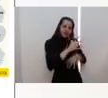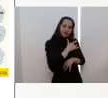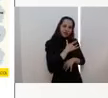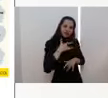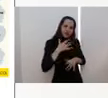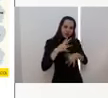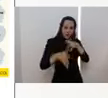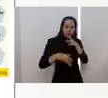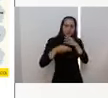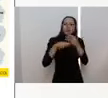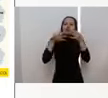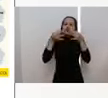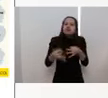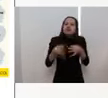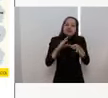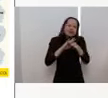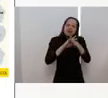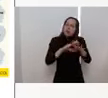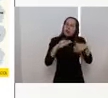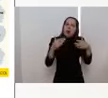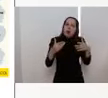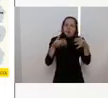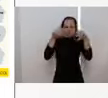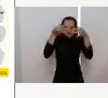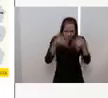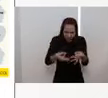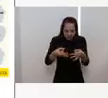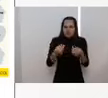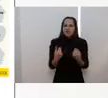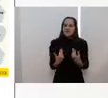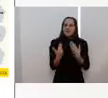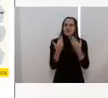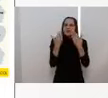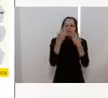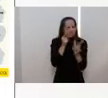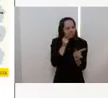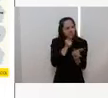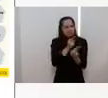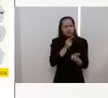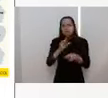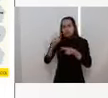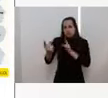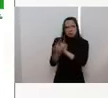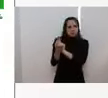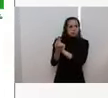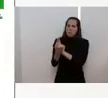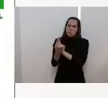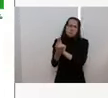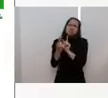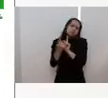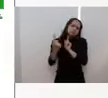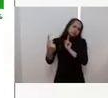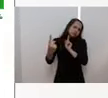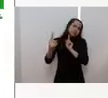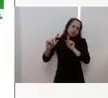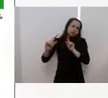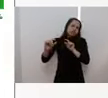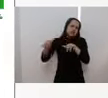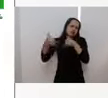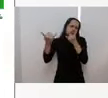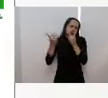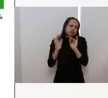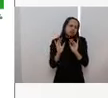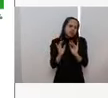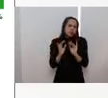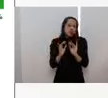la medicina como la queremos hacer segura oportuna a pesar de no tener una presencialidad entonces ya resumiendo les en